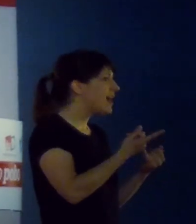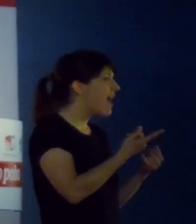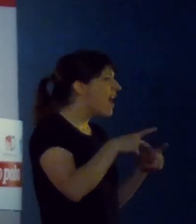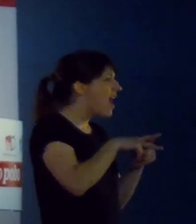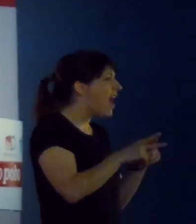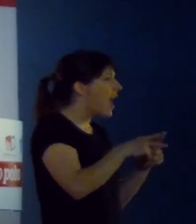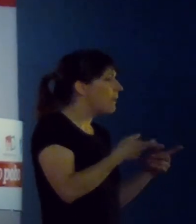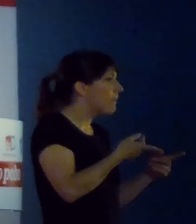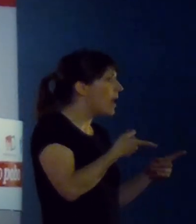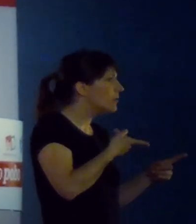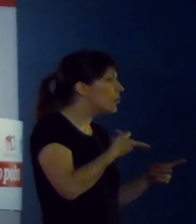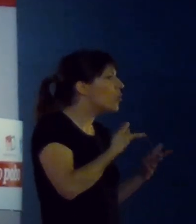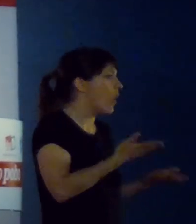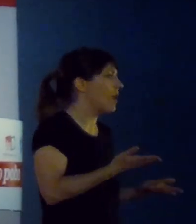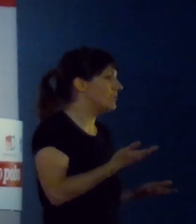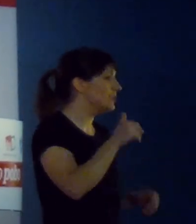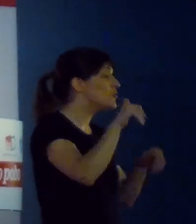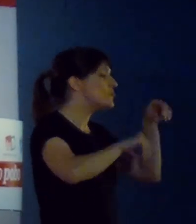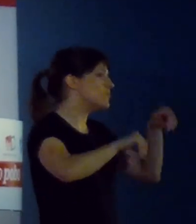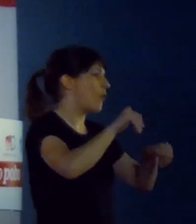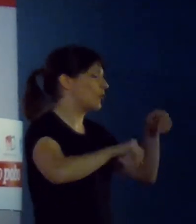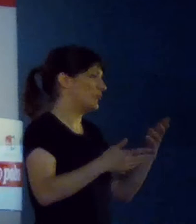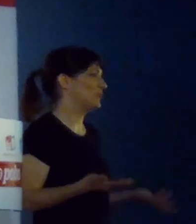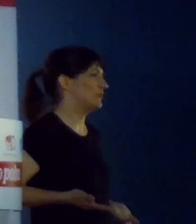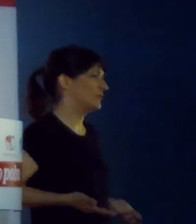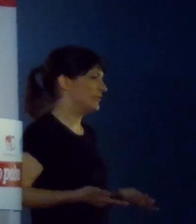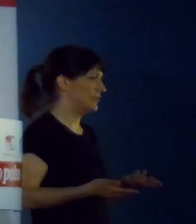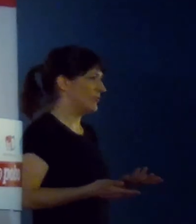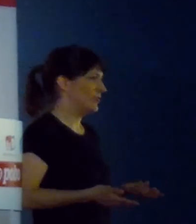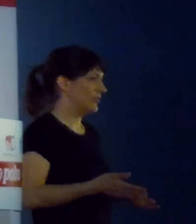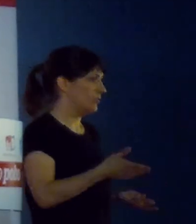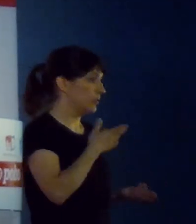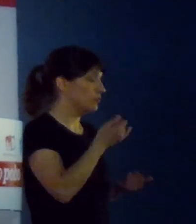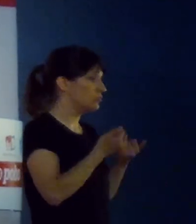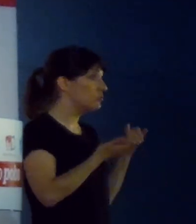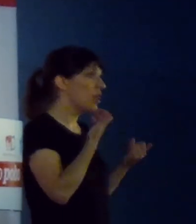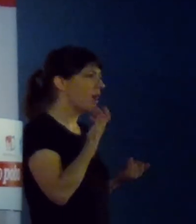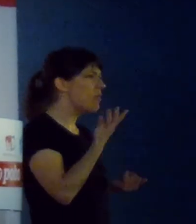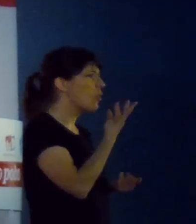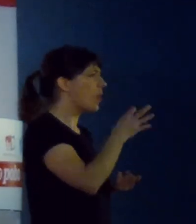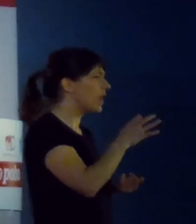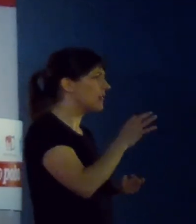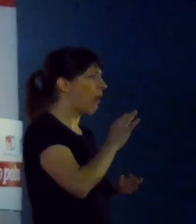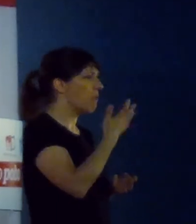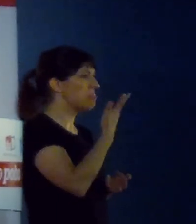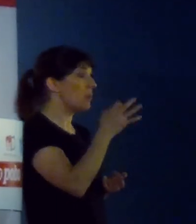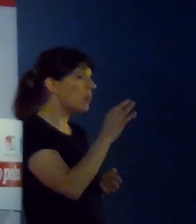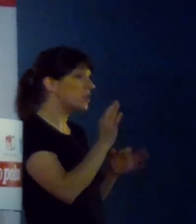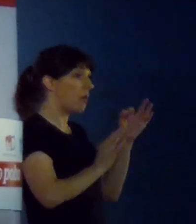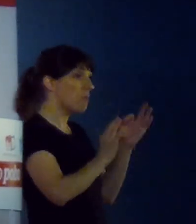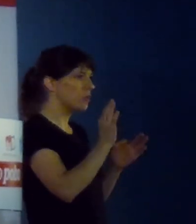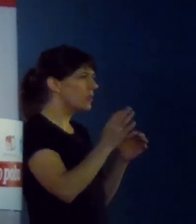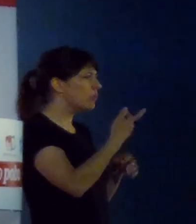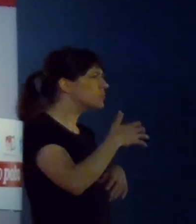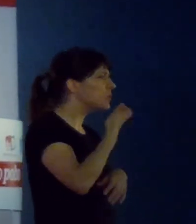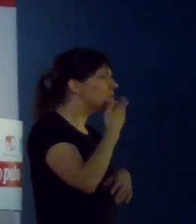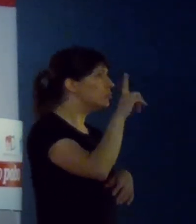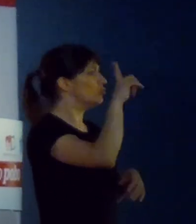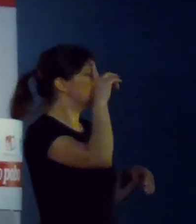porque somos a maioría. E porque si ese 40 ou 50% que non sabe o que facer ou que se vai a